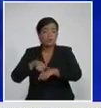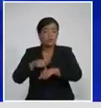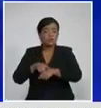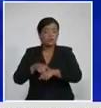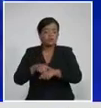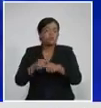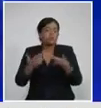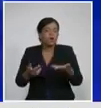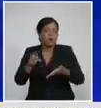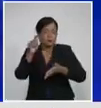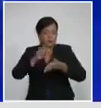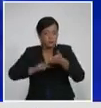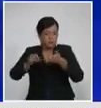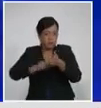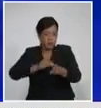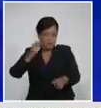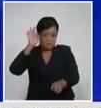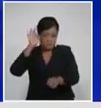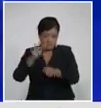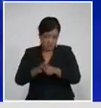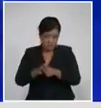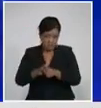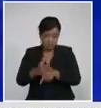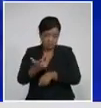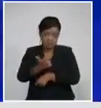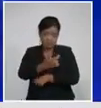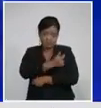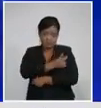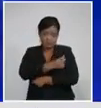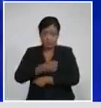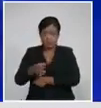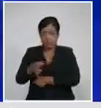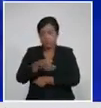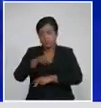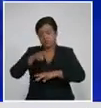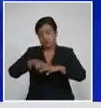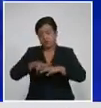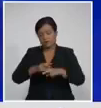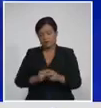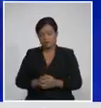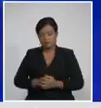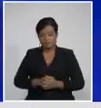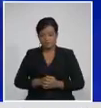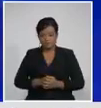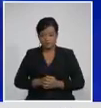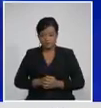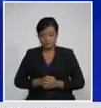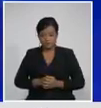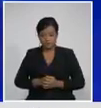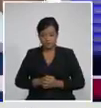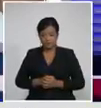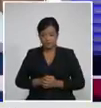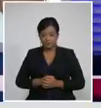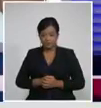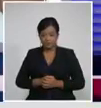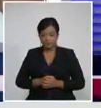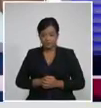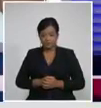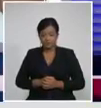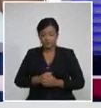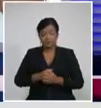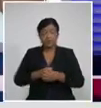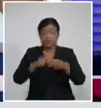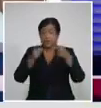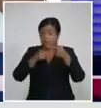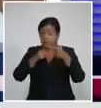prevé iniciar la intervención en los municipios capitalinos? Correcto. Bueno, primero decir que